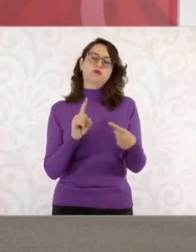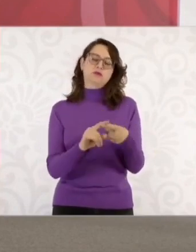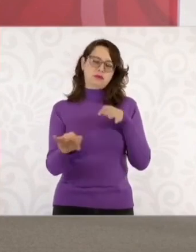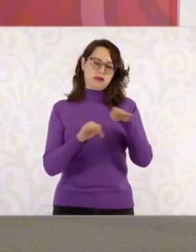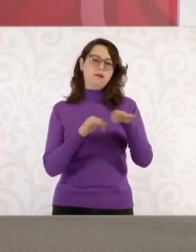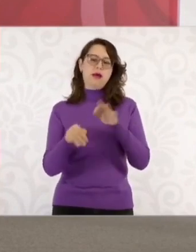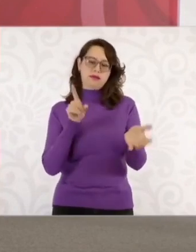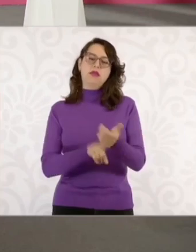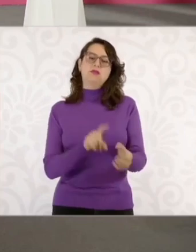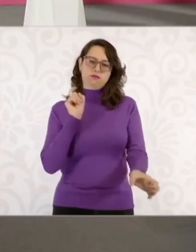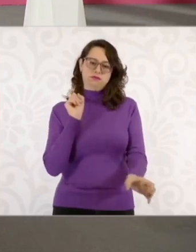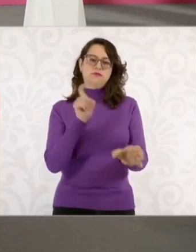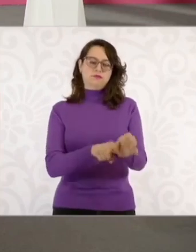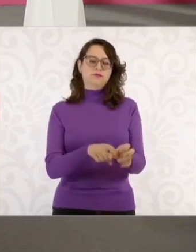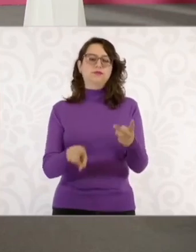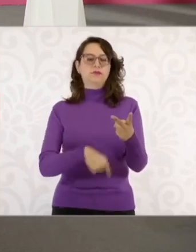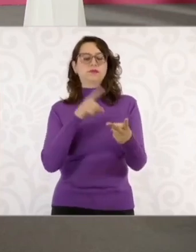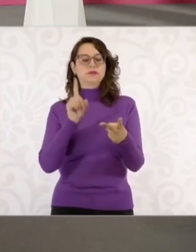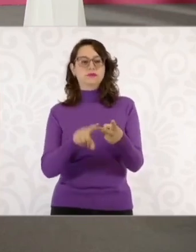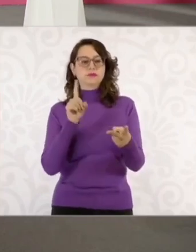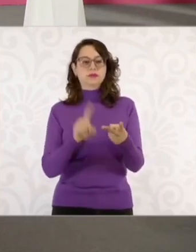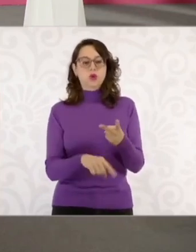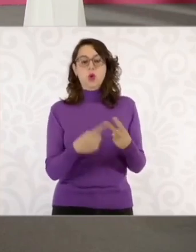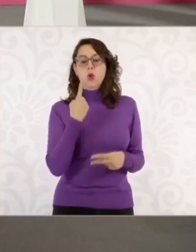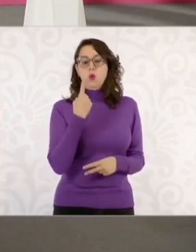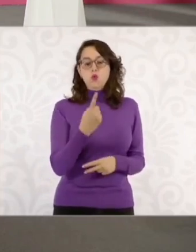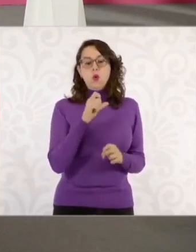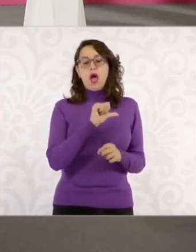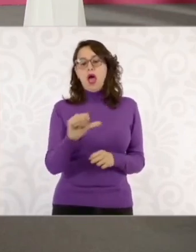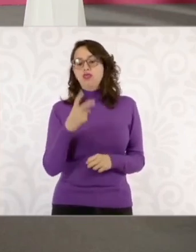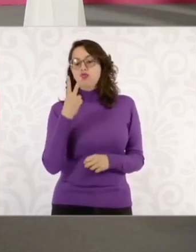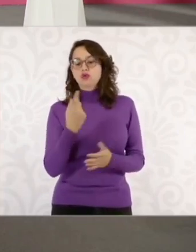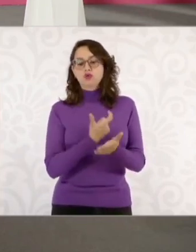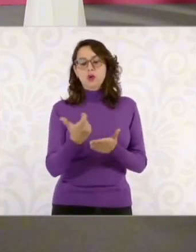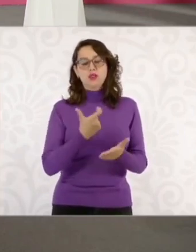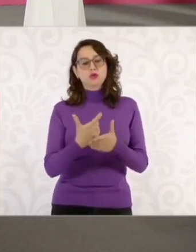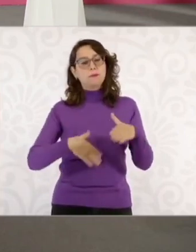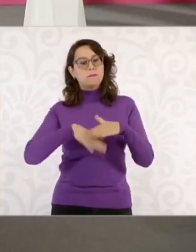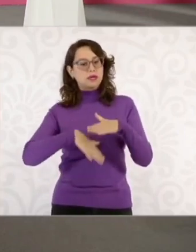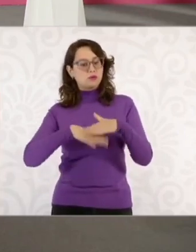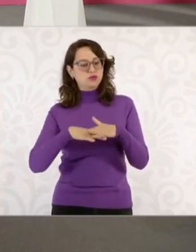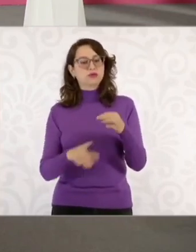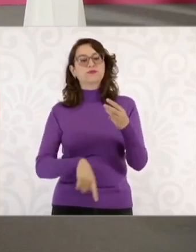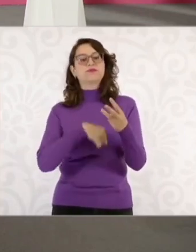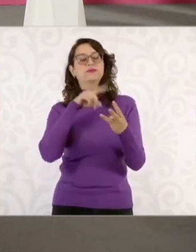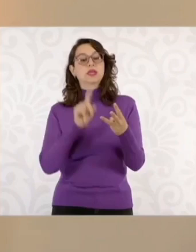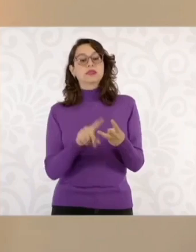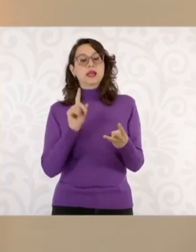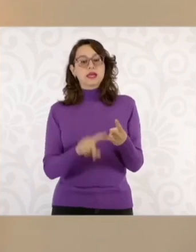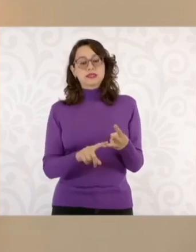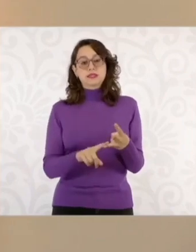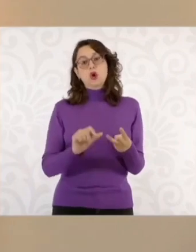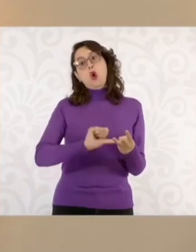La otra, que ganen entre 1 y 2 salarios mínimos. Y la tercera, que no